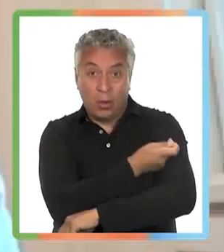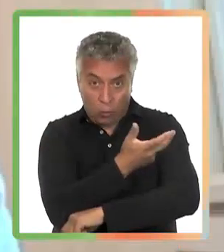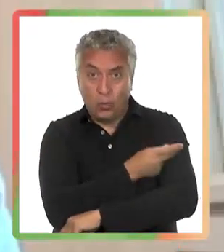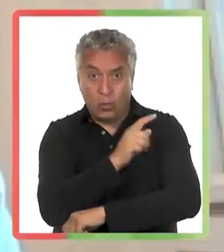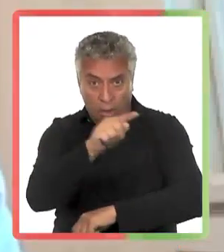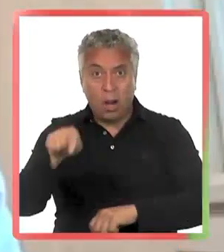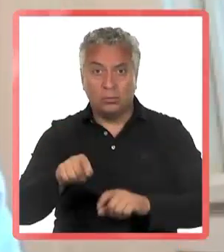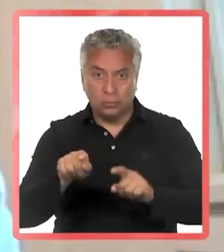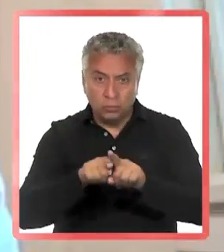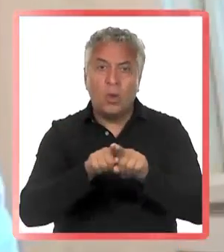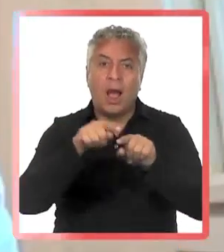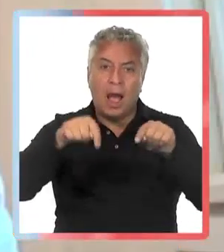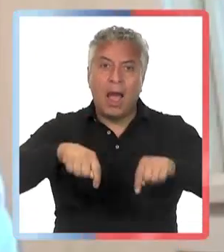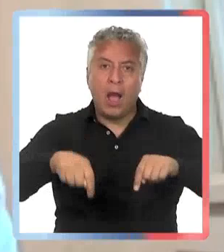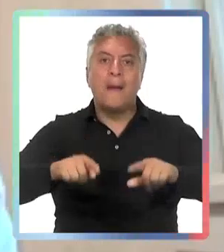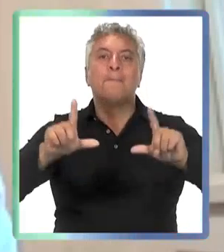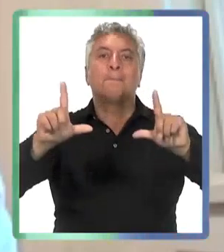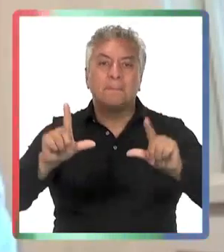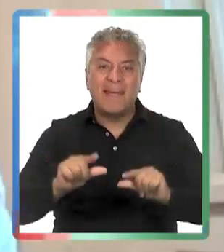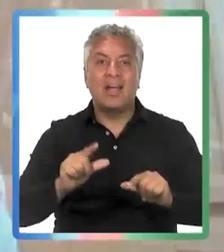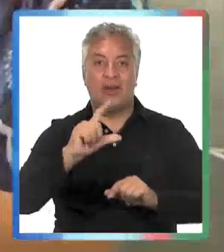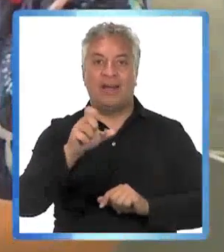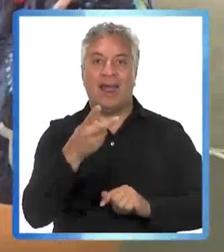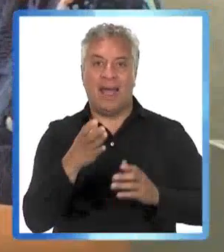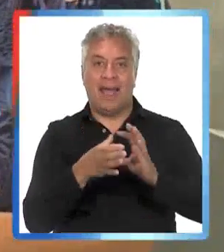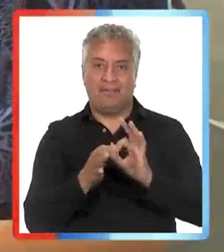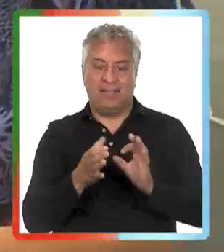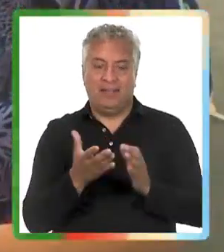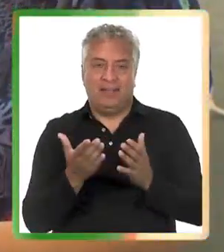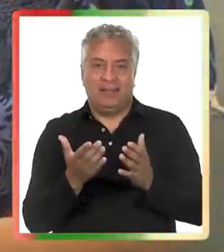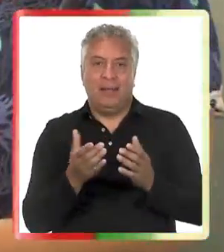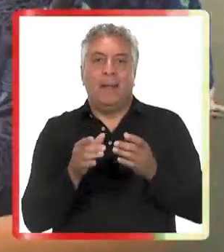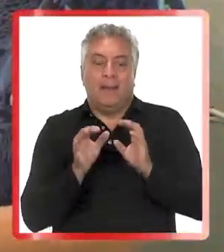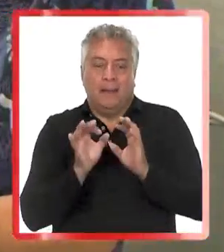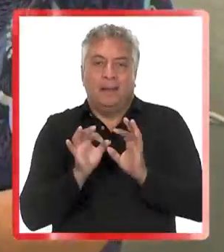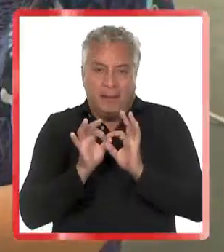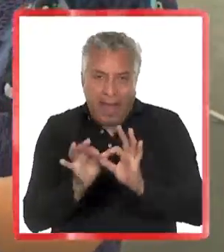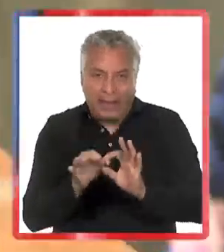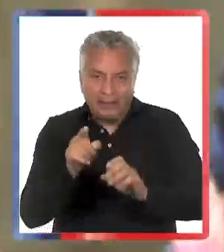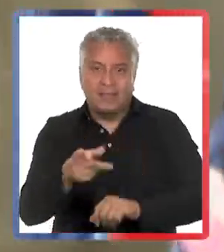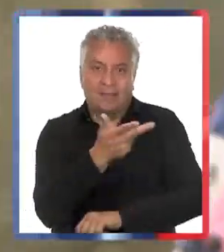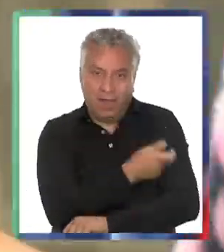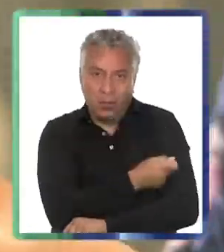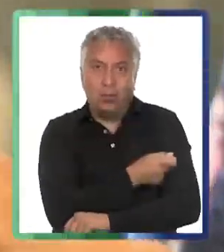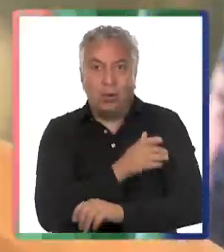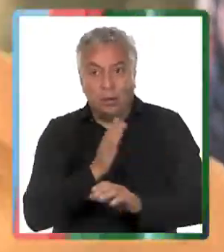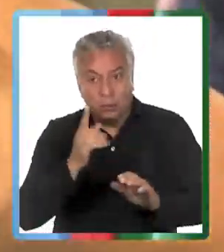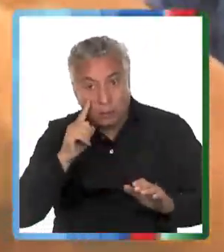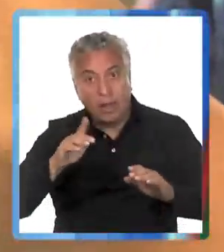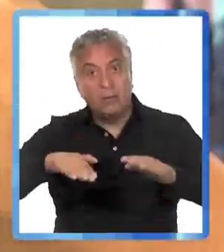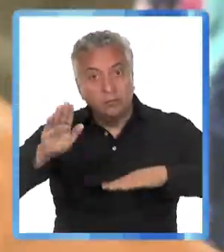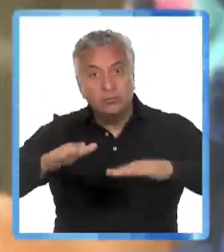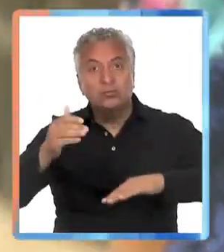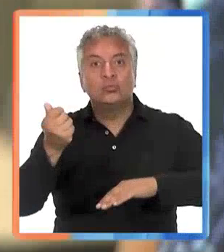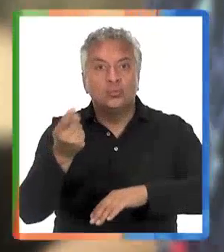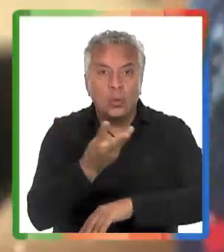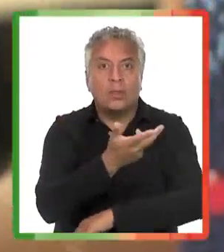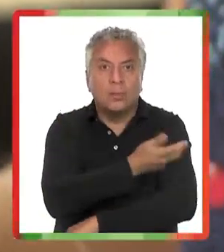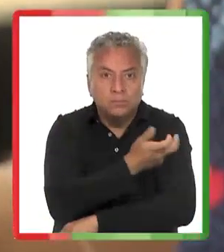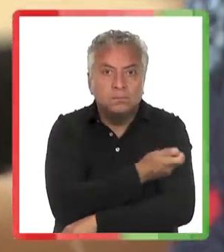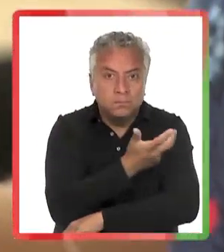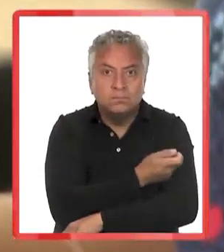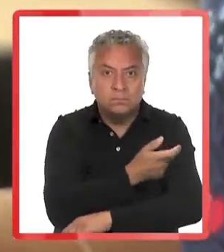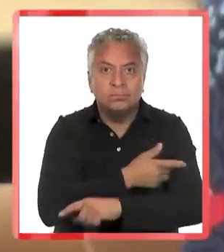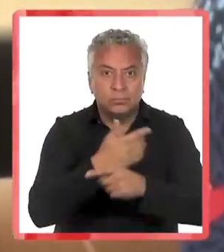los casos que estamos viendo en general son menos graves, aunque obviamente depende de la condición de la persona, la edad, si tiene otra enfermedad crónica, cuántas